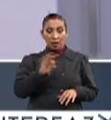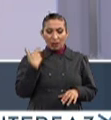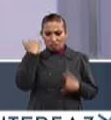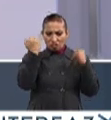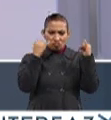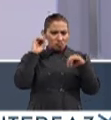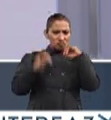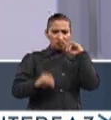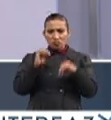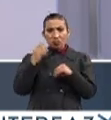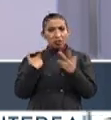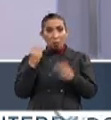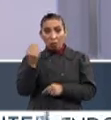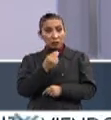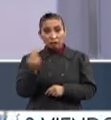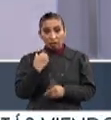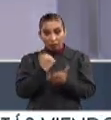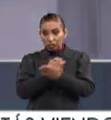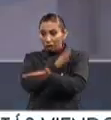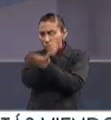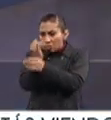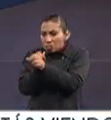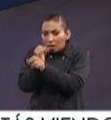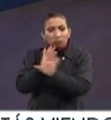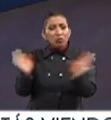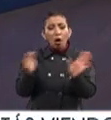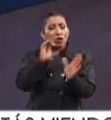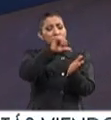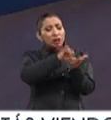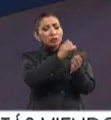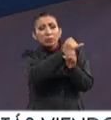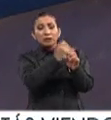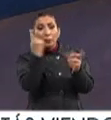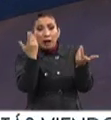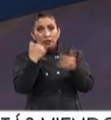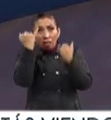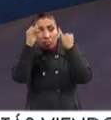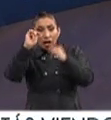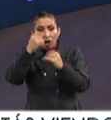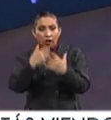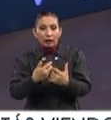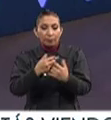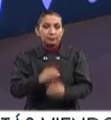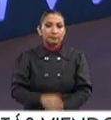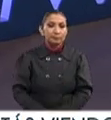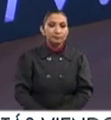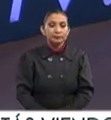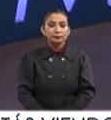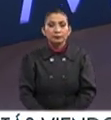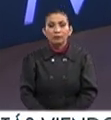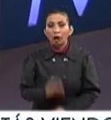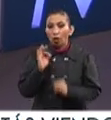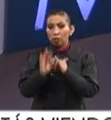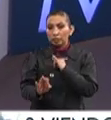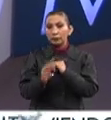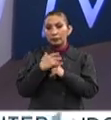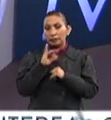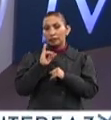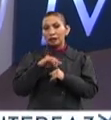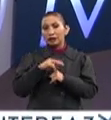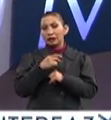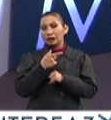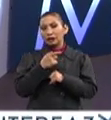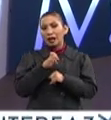hecho que no sea necesario estar en un laboratorio o un centro de investigación para generar tecnología. Claro. Y bueno, finalmente,